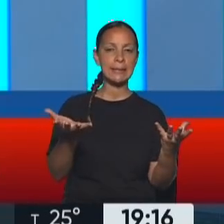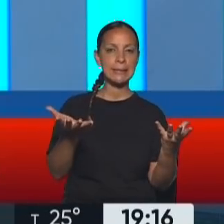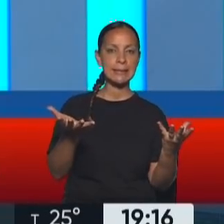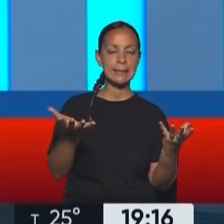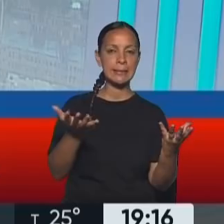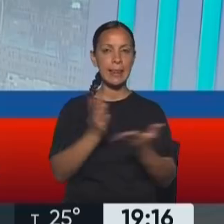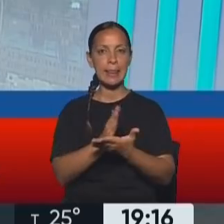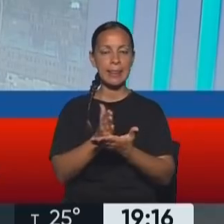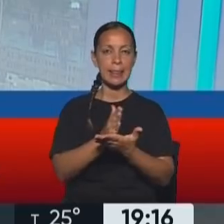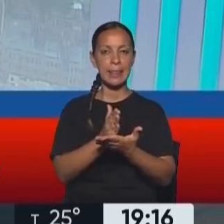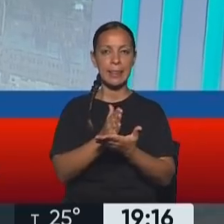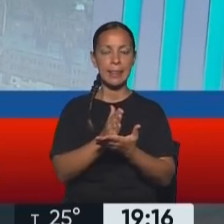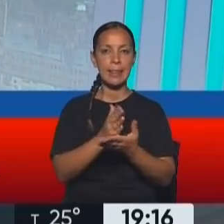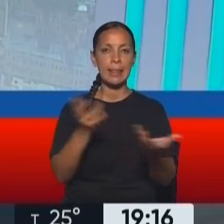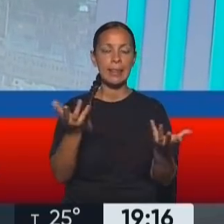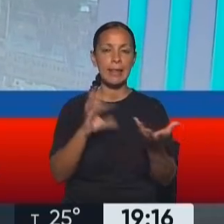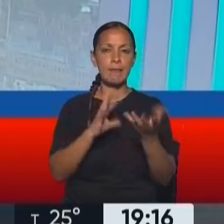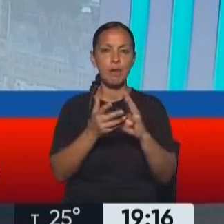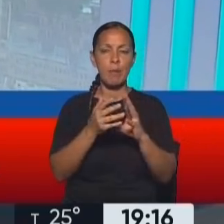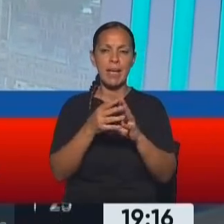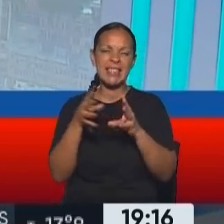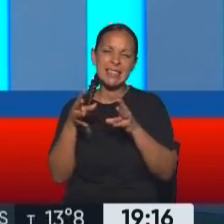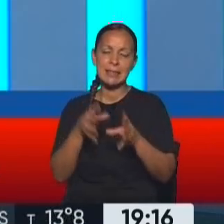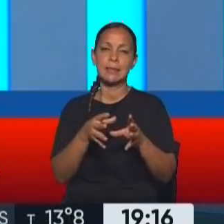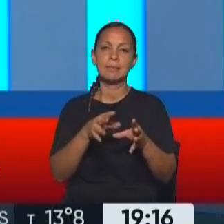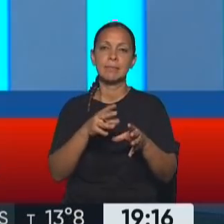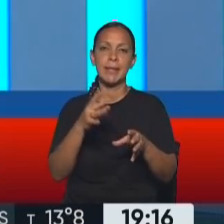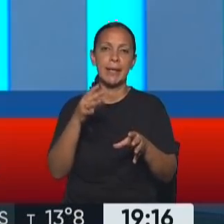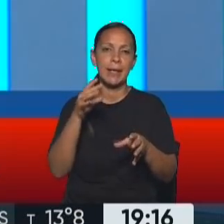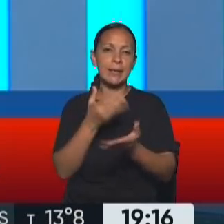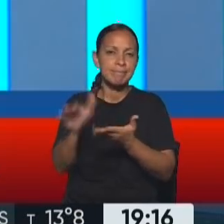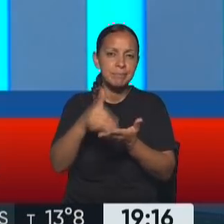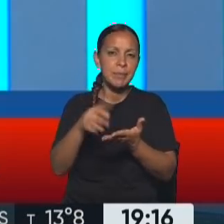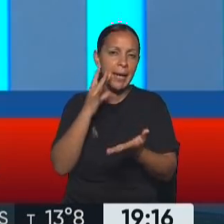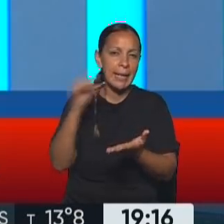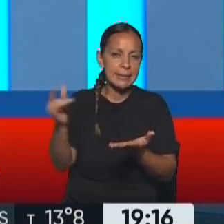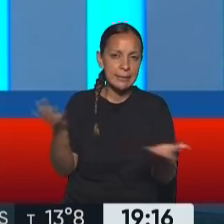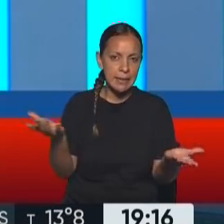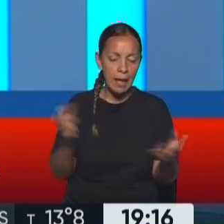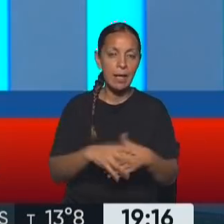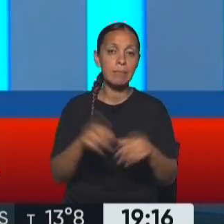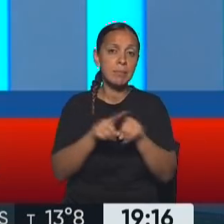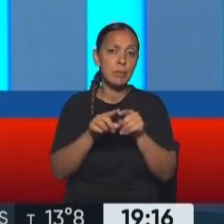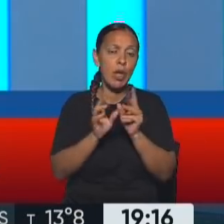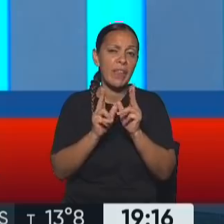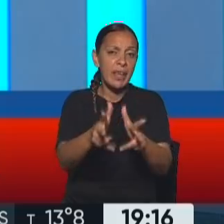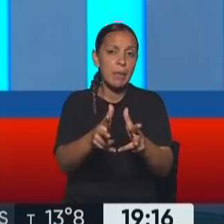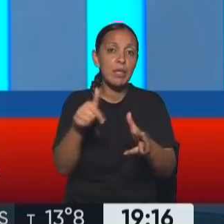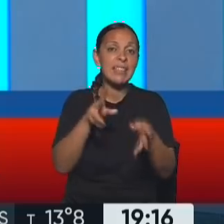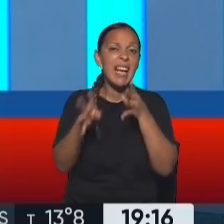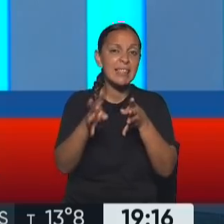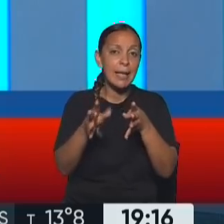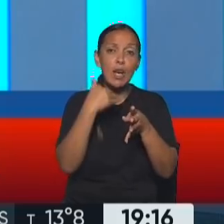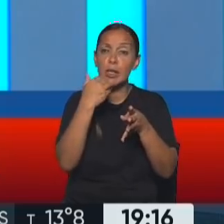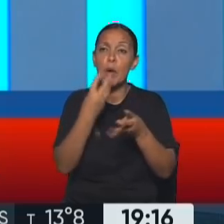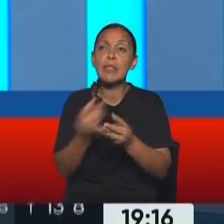de un ataque o una ola racista en el mundo, que también se podría producir. Esto es lo que decimos cuando decimos esta guerra no se sabe cómo